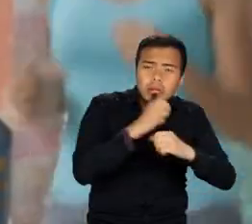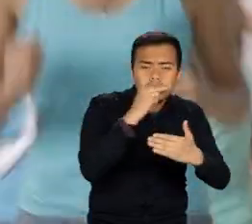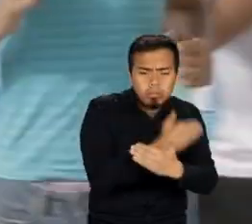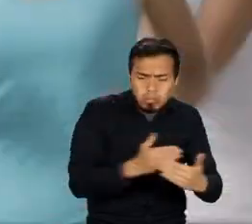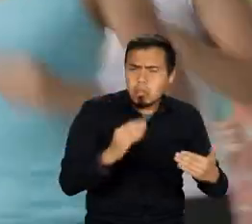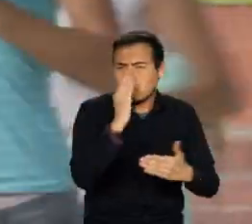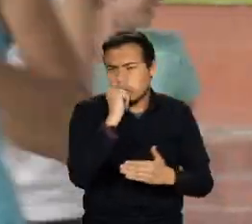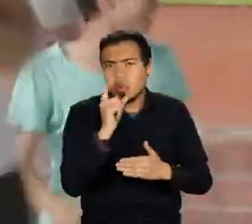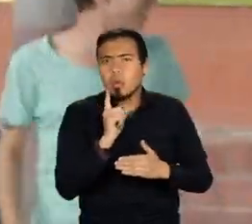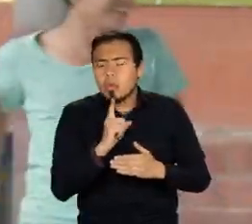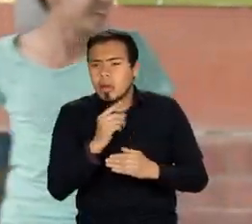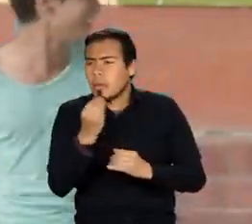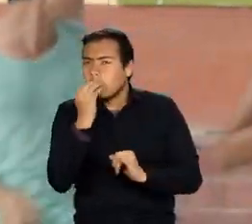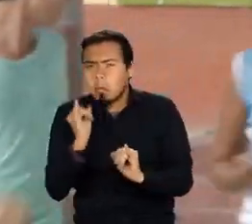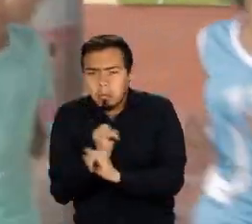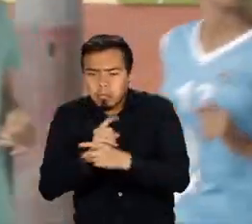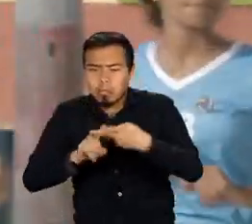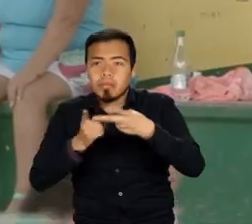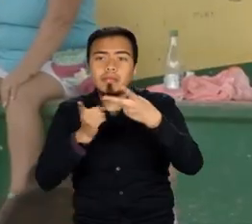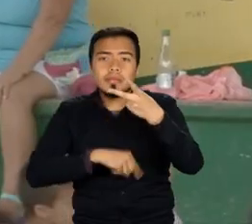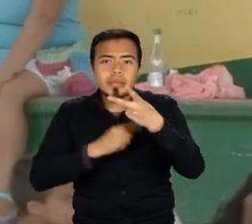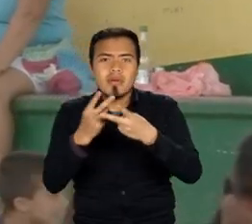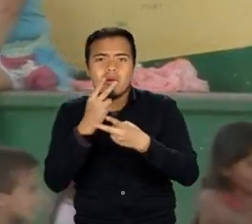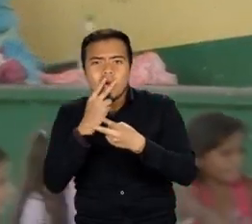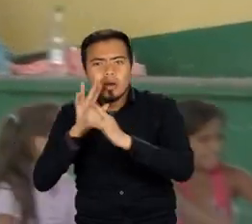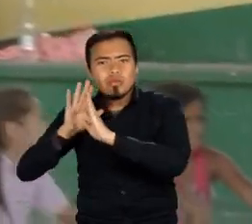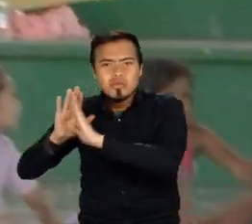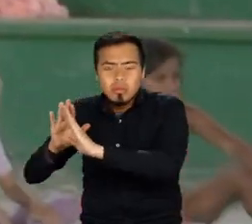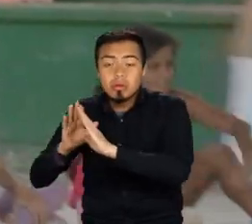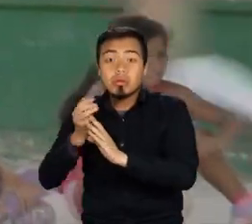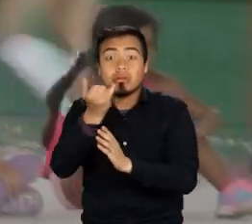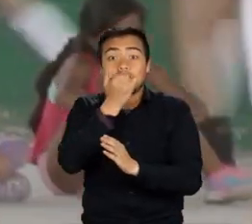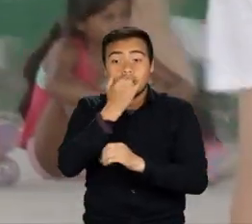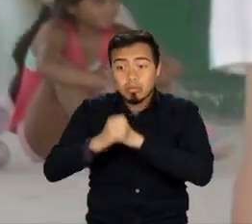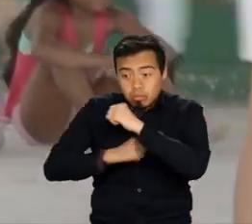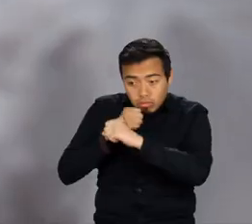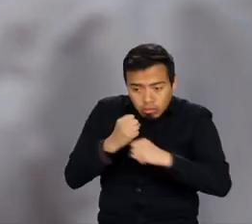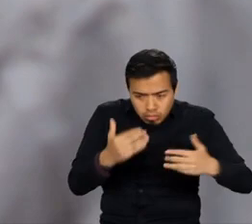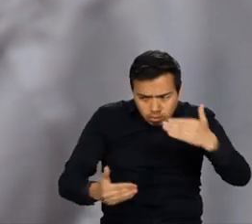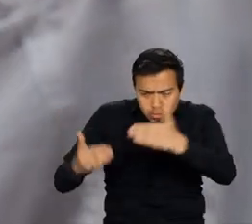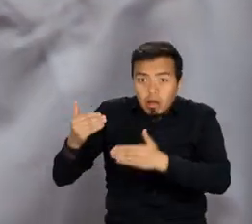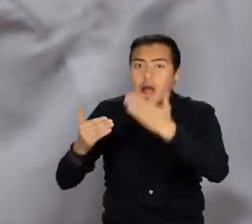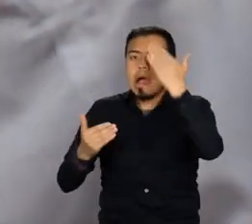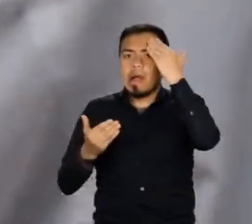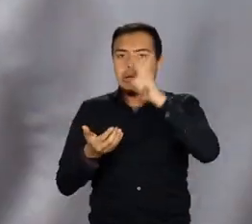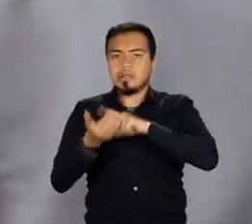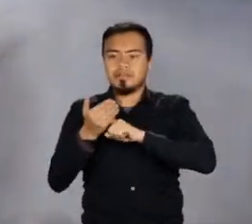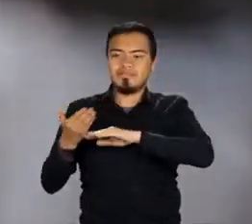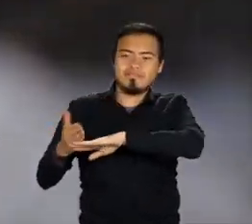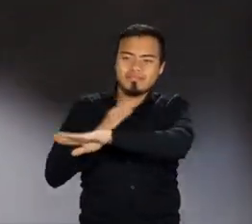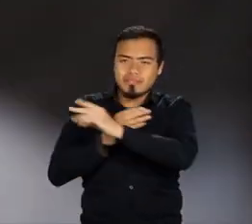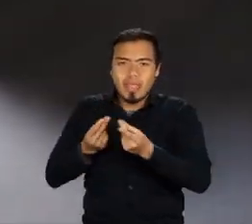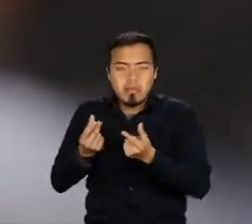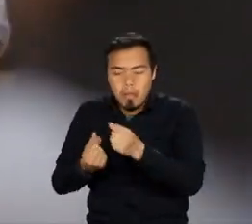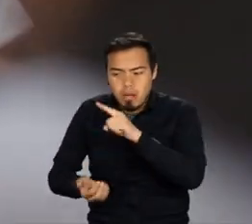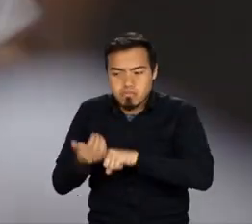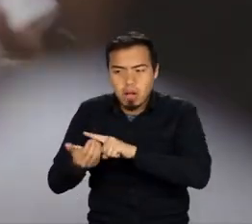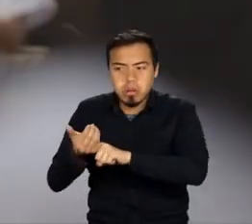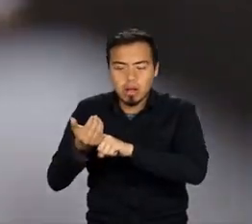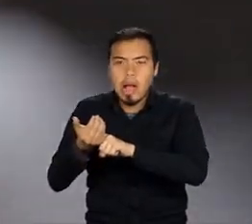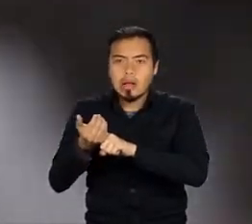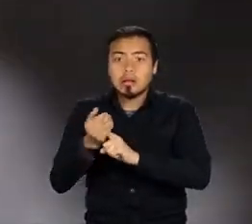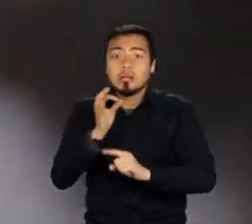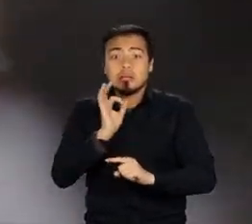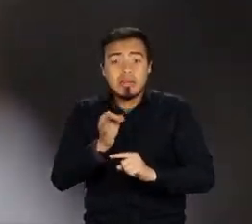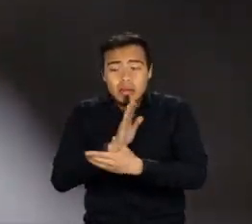vida como la dieta y el tabaquismo. Por su complejidad, generalmente se diagnostican en estadios más tardíos, aunque no